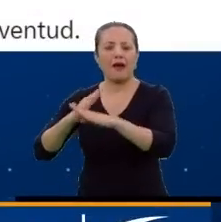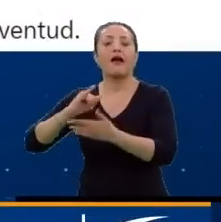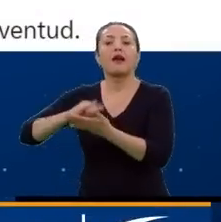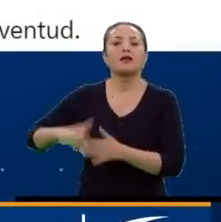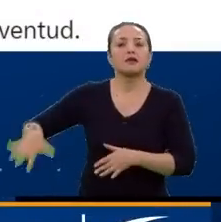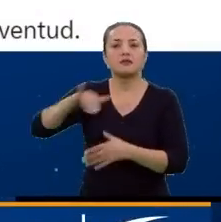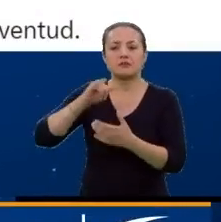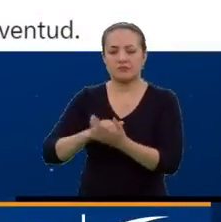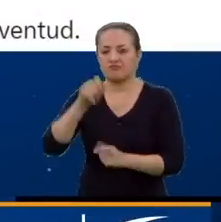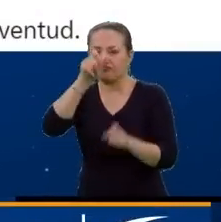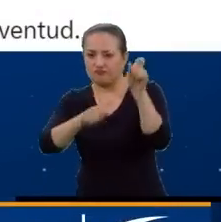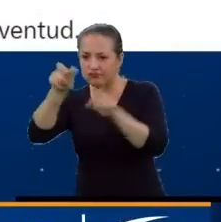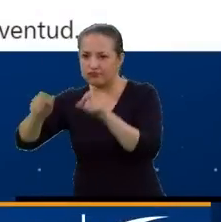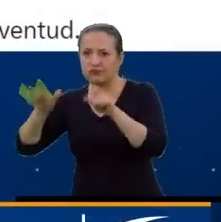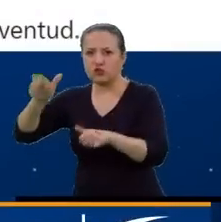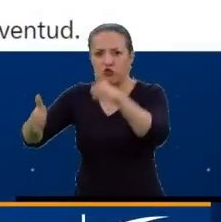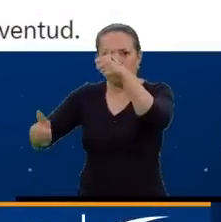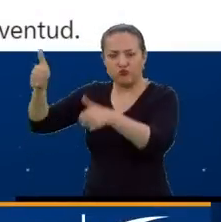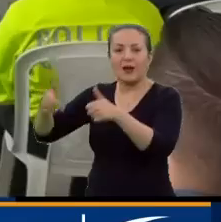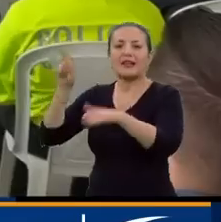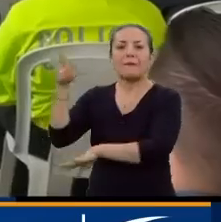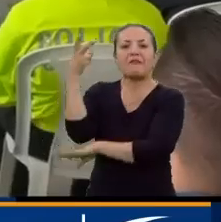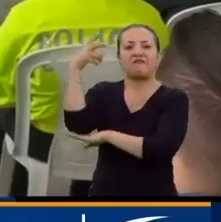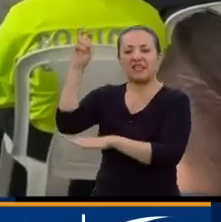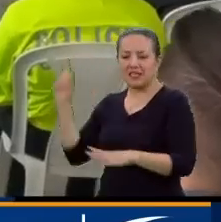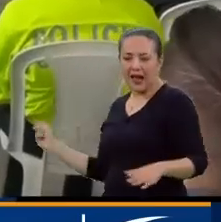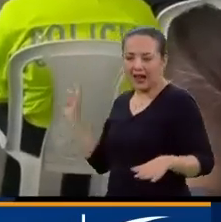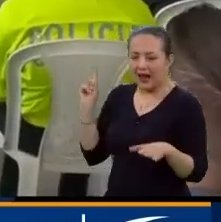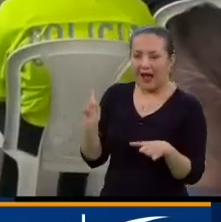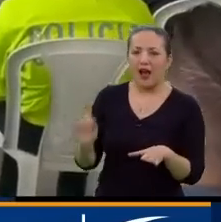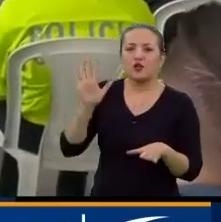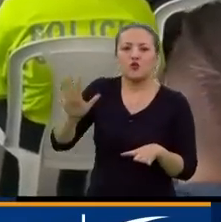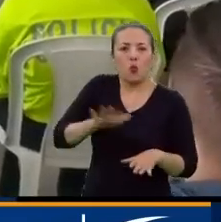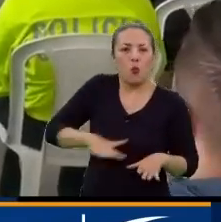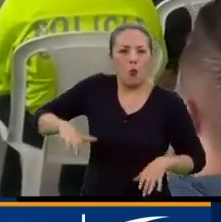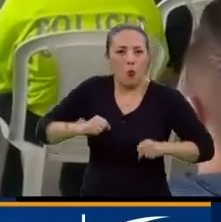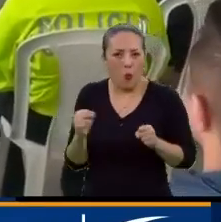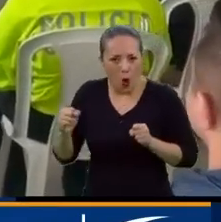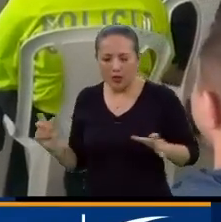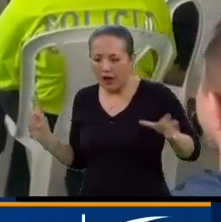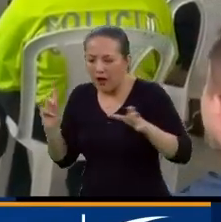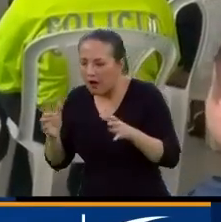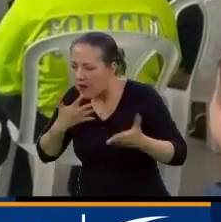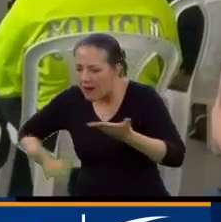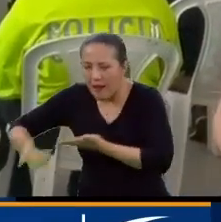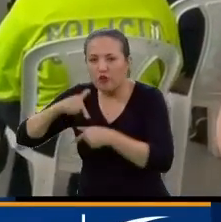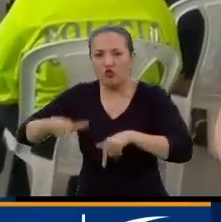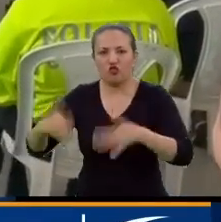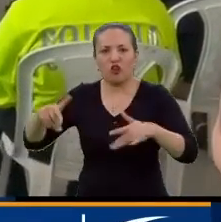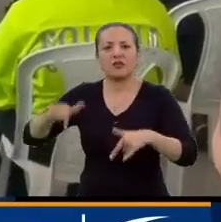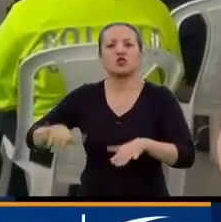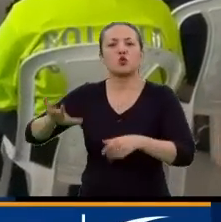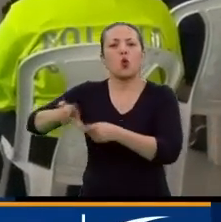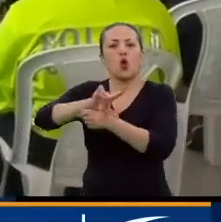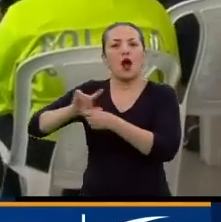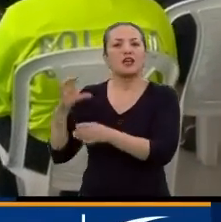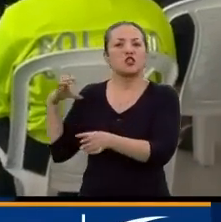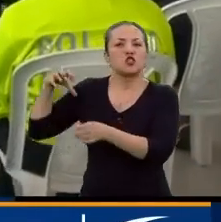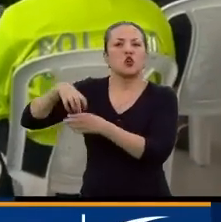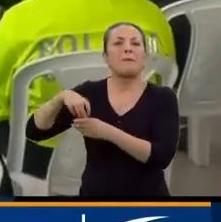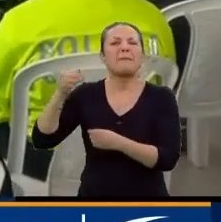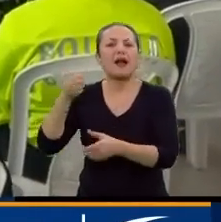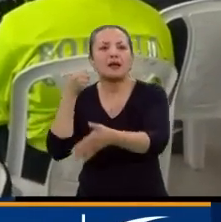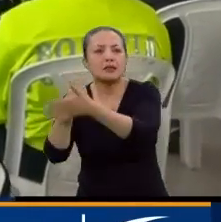Metropolitana Carlos Triana y la Fiscalía Seccional Bogotá, que estuvieron aquí presentes en Ciudad Bolívar para dar con el paradero de una